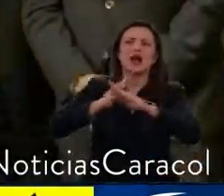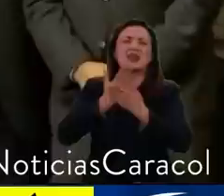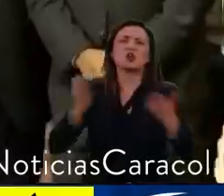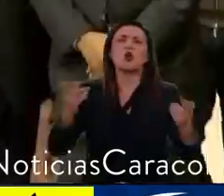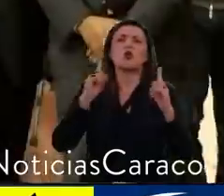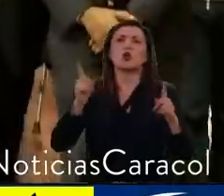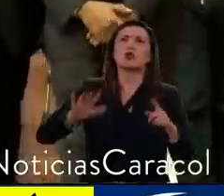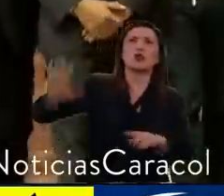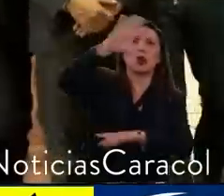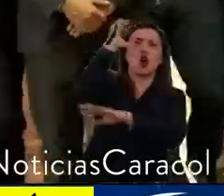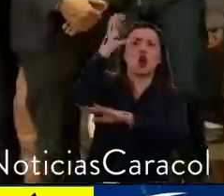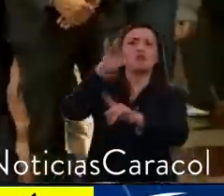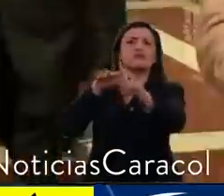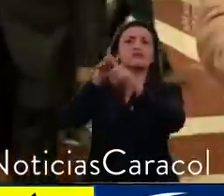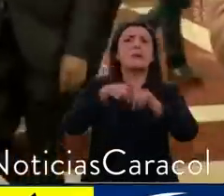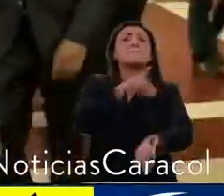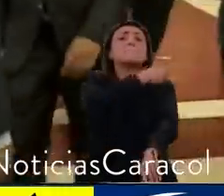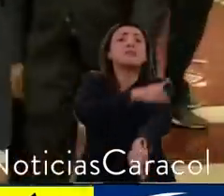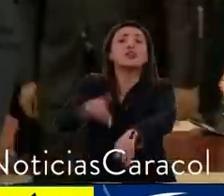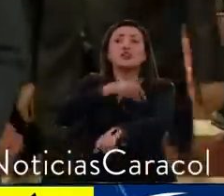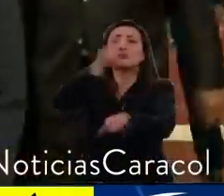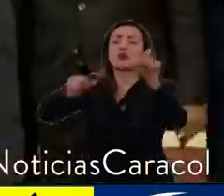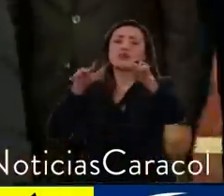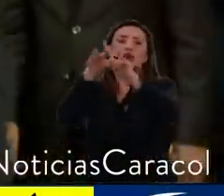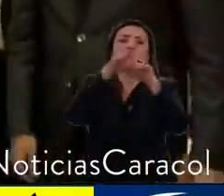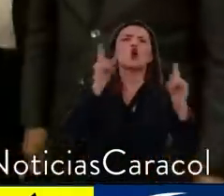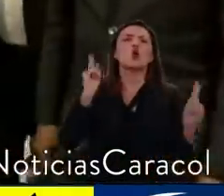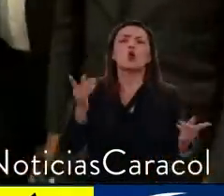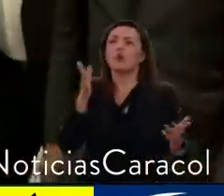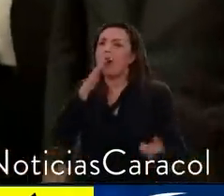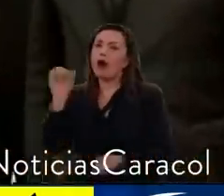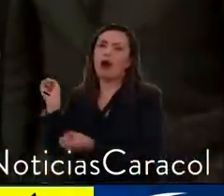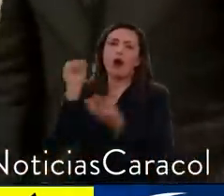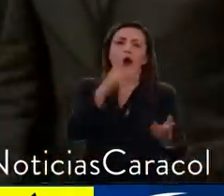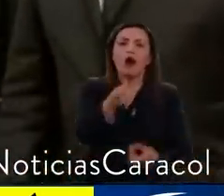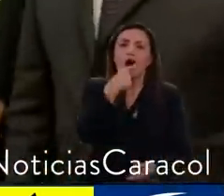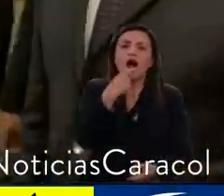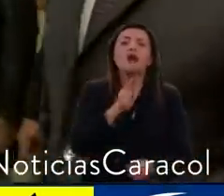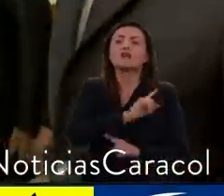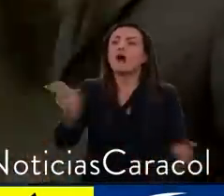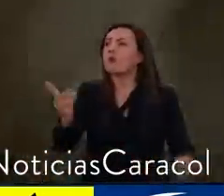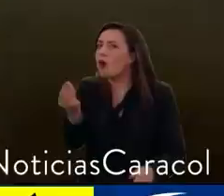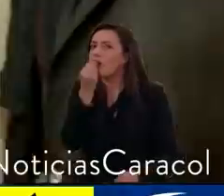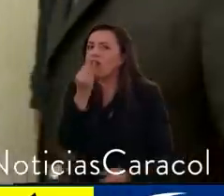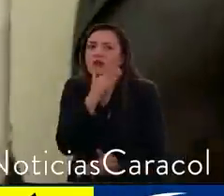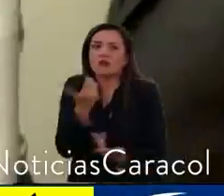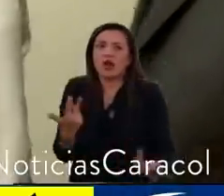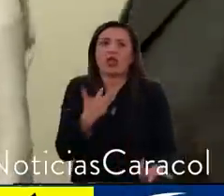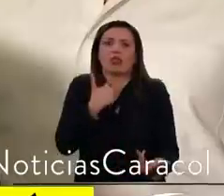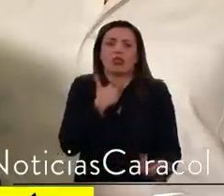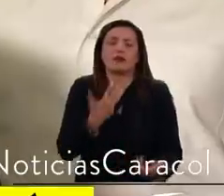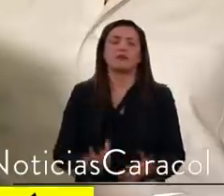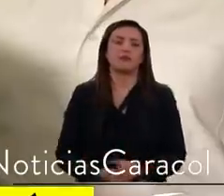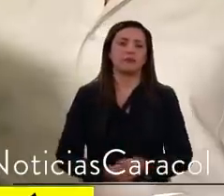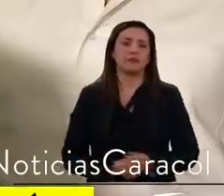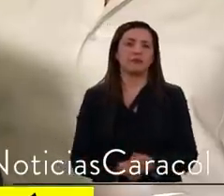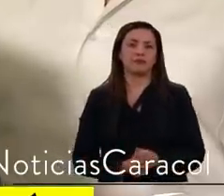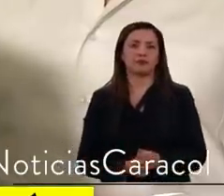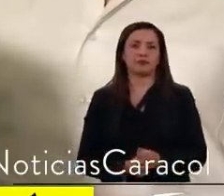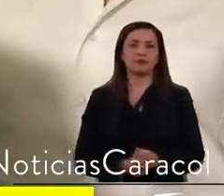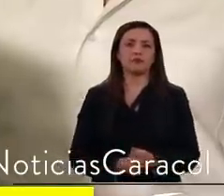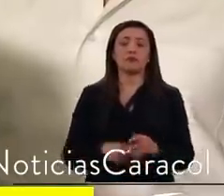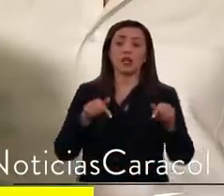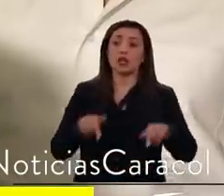las personas las que se están viendo afectadas, no solamente porque no están llegando las medicinas, sino tampoco los alimentos. El